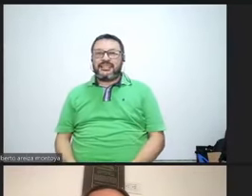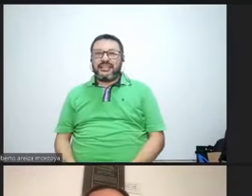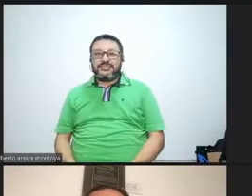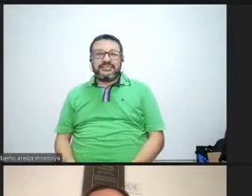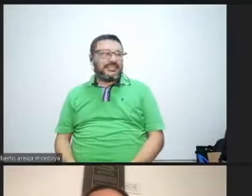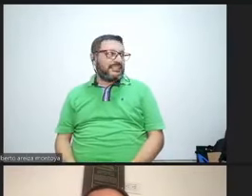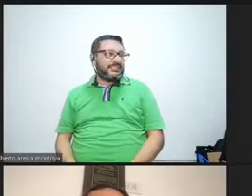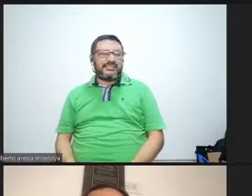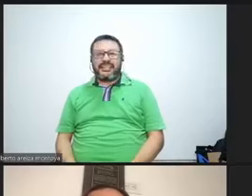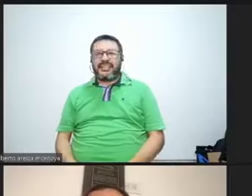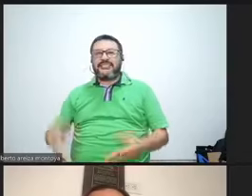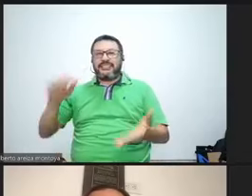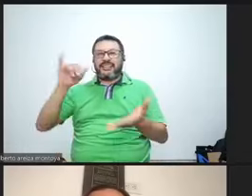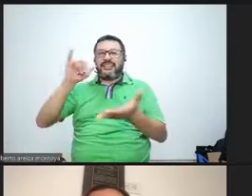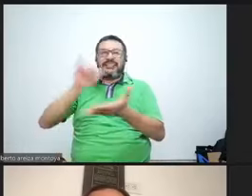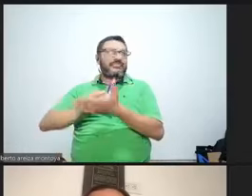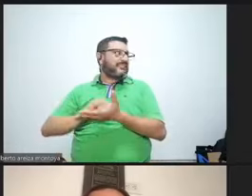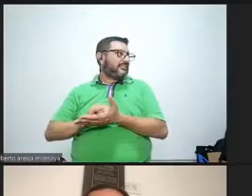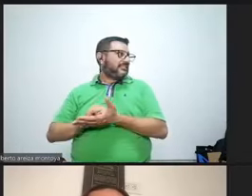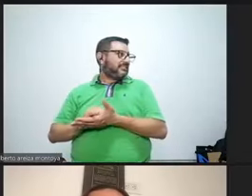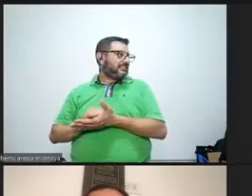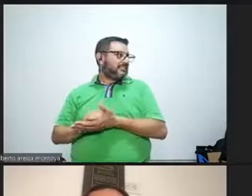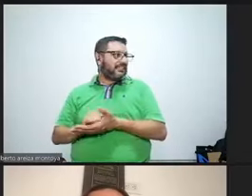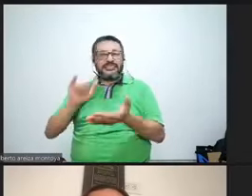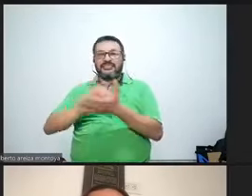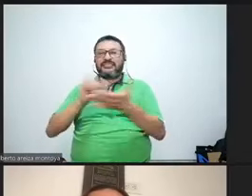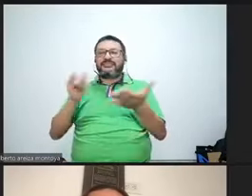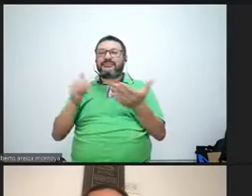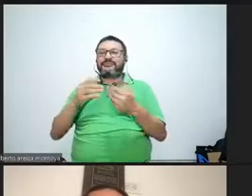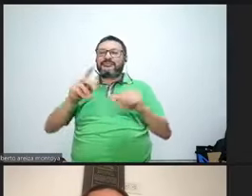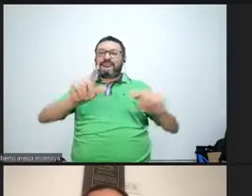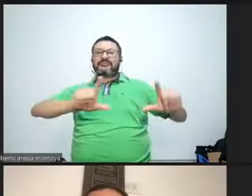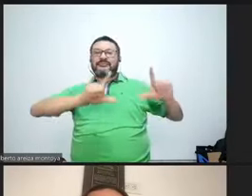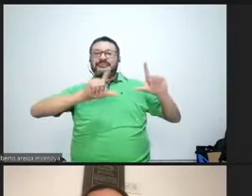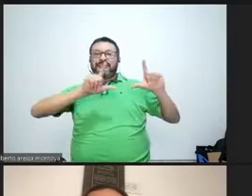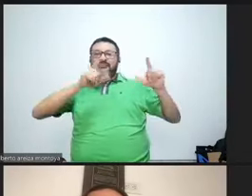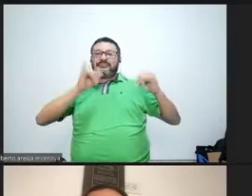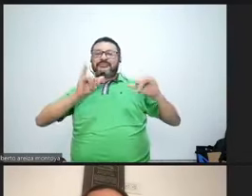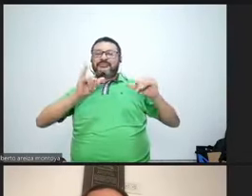siempre, bueno, desde que ya me estaba graduando del colegio,